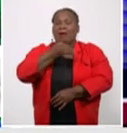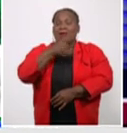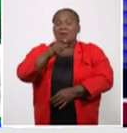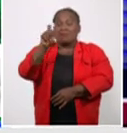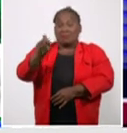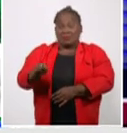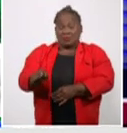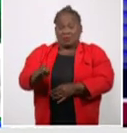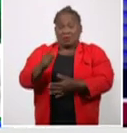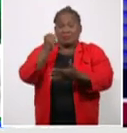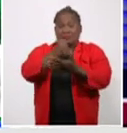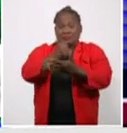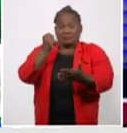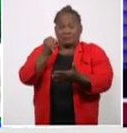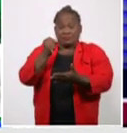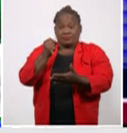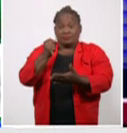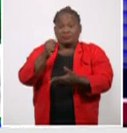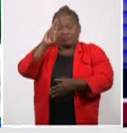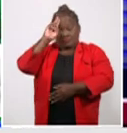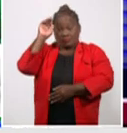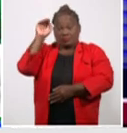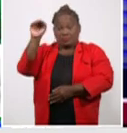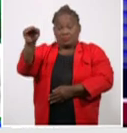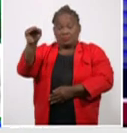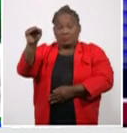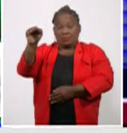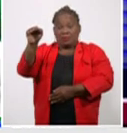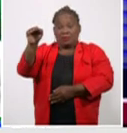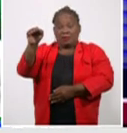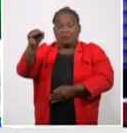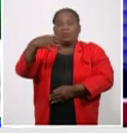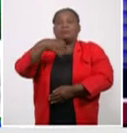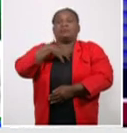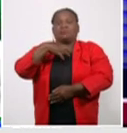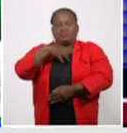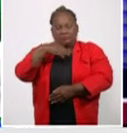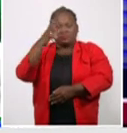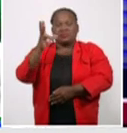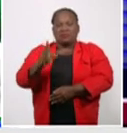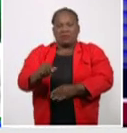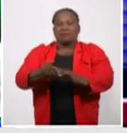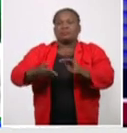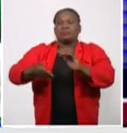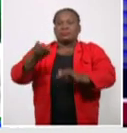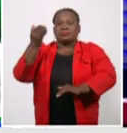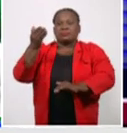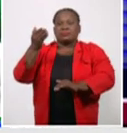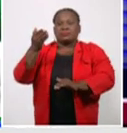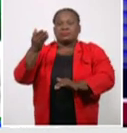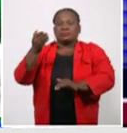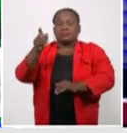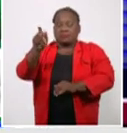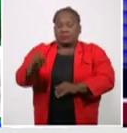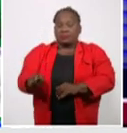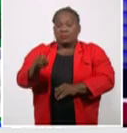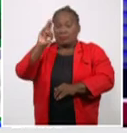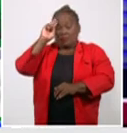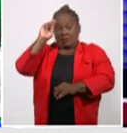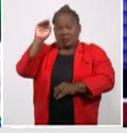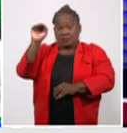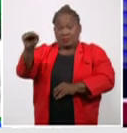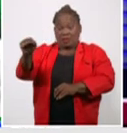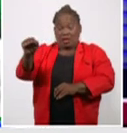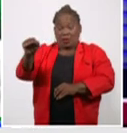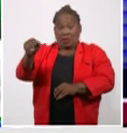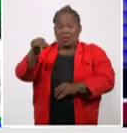confirmados, de los que se mantienen activos, hay una cifra muy elevada de casos ingresados en nuestras